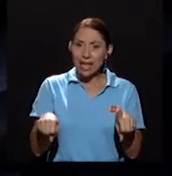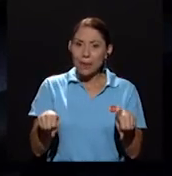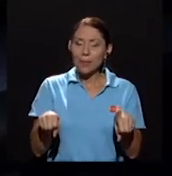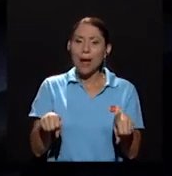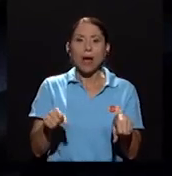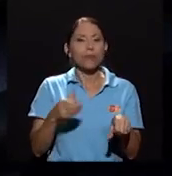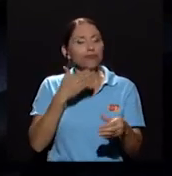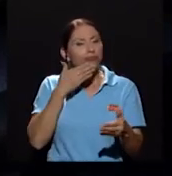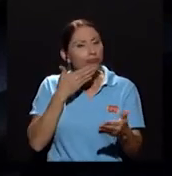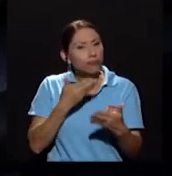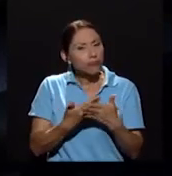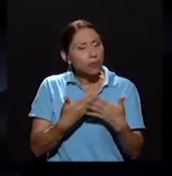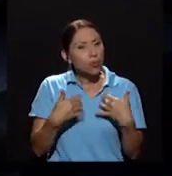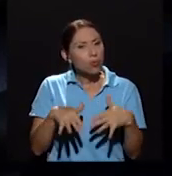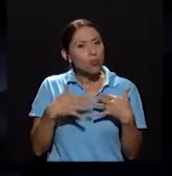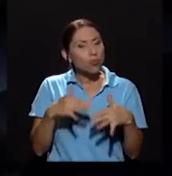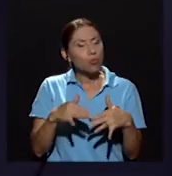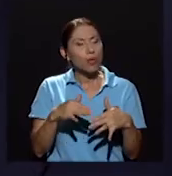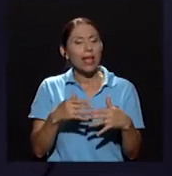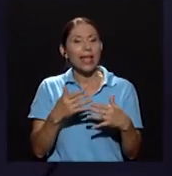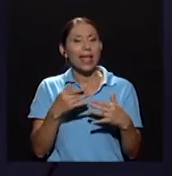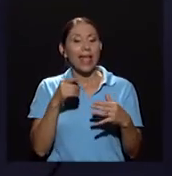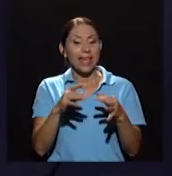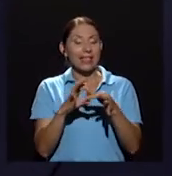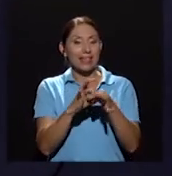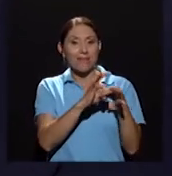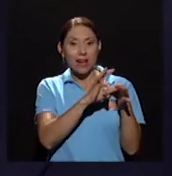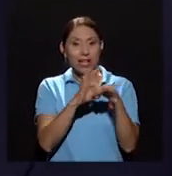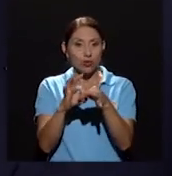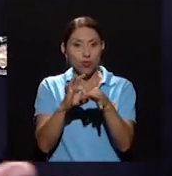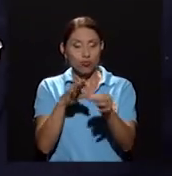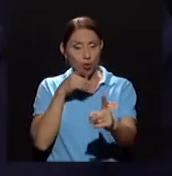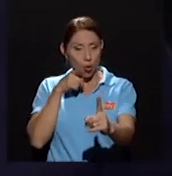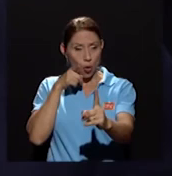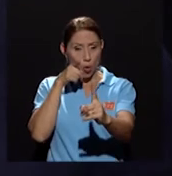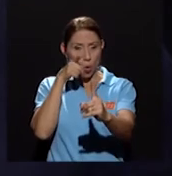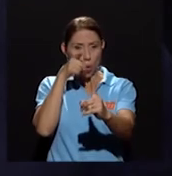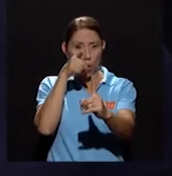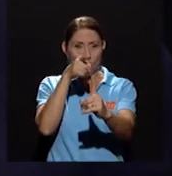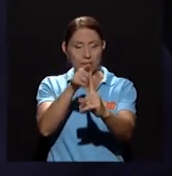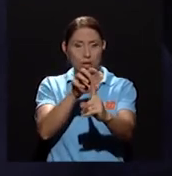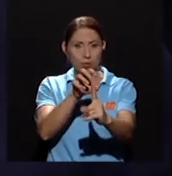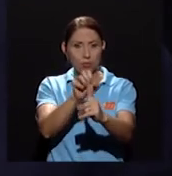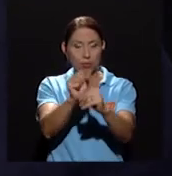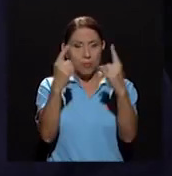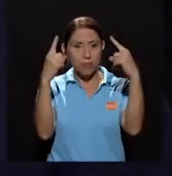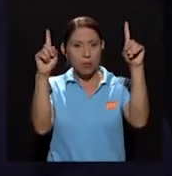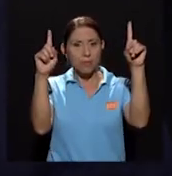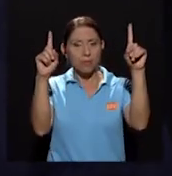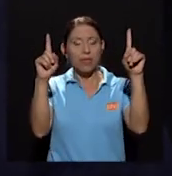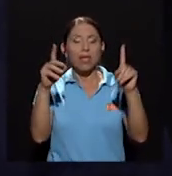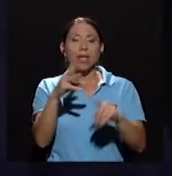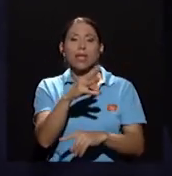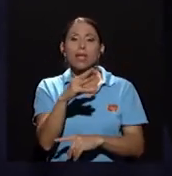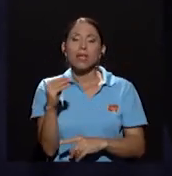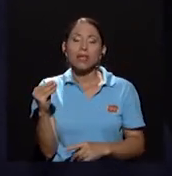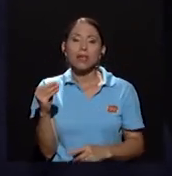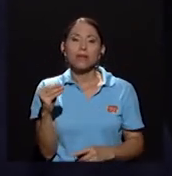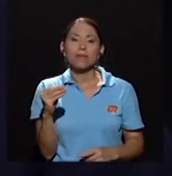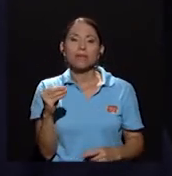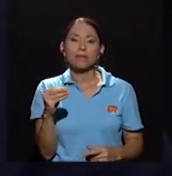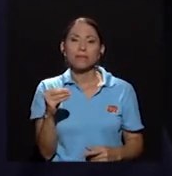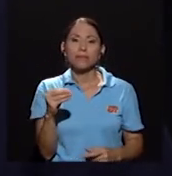eficiente en esta en esta relación cumple su cometido y el